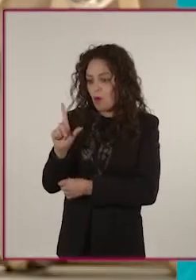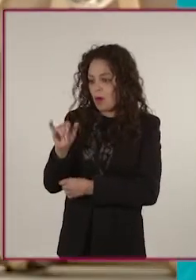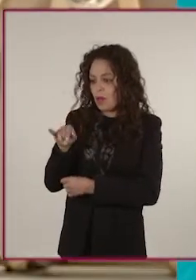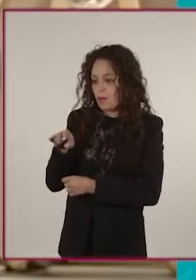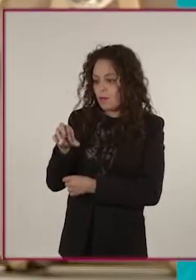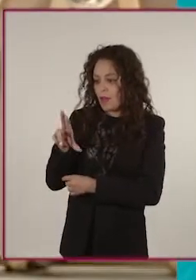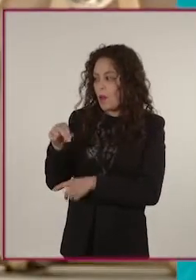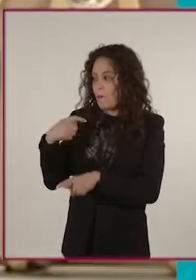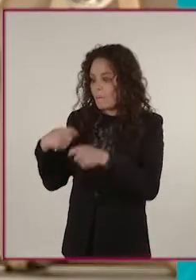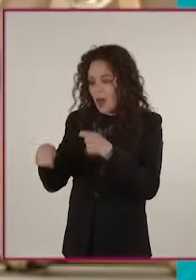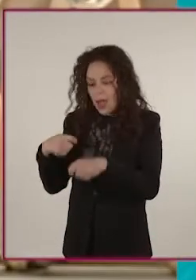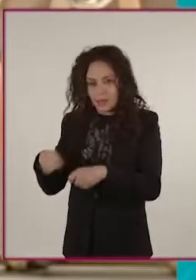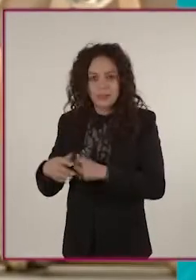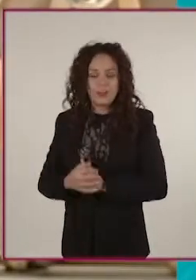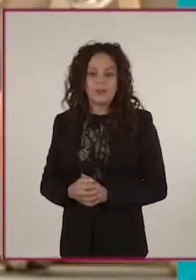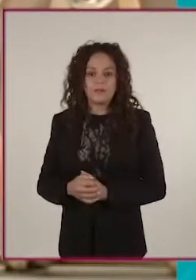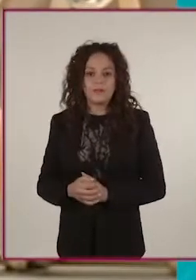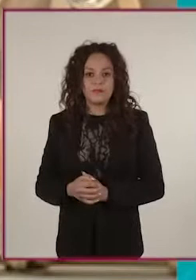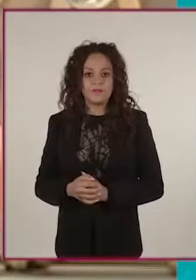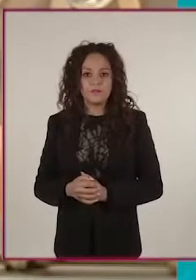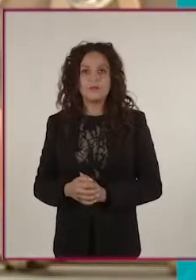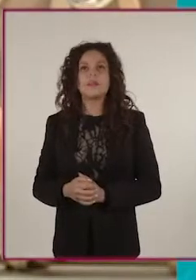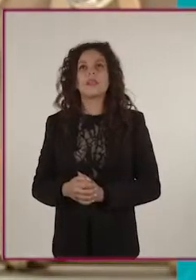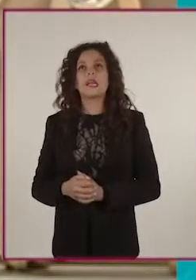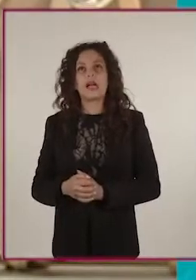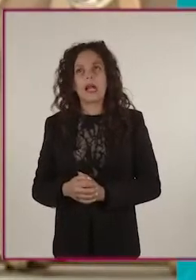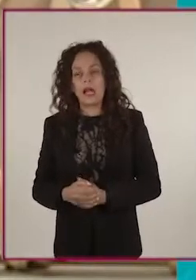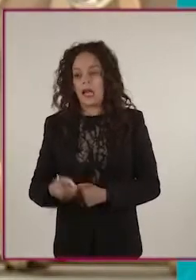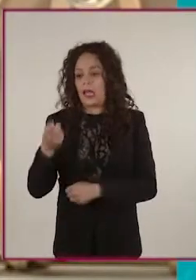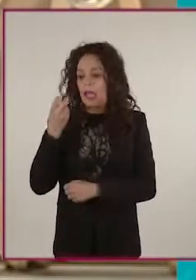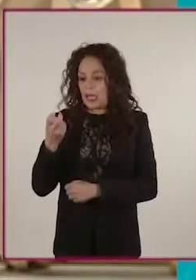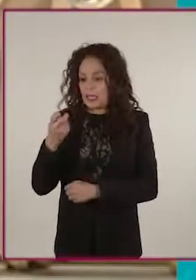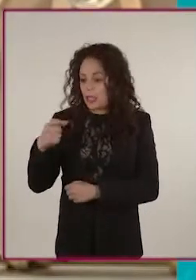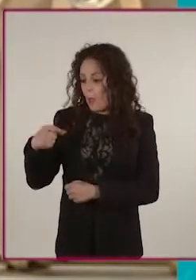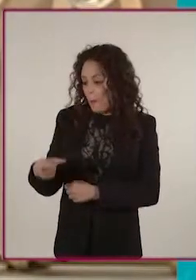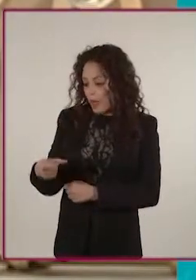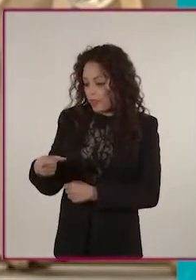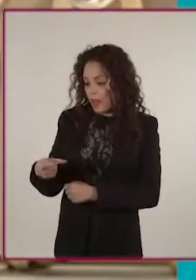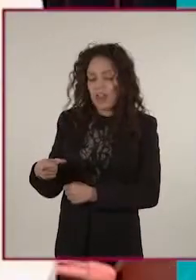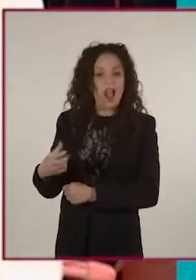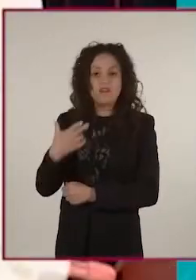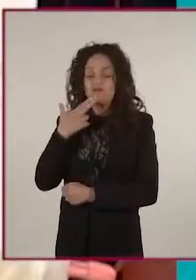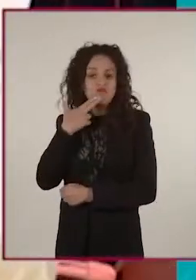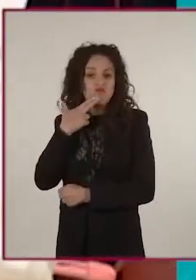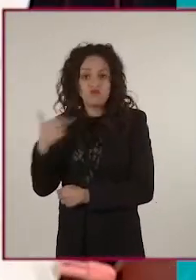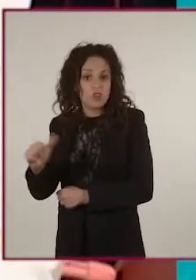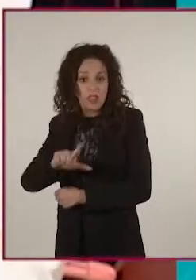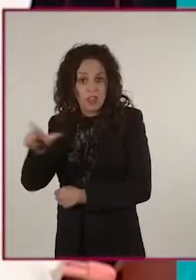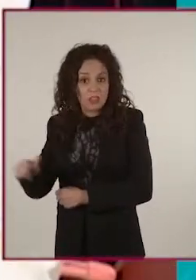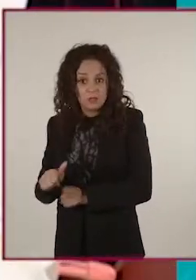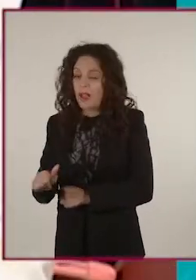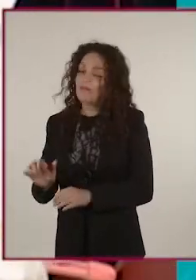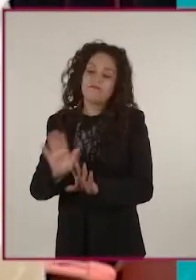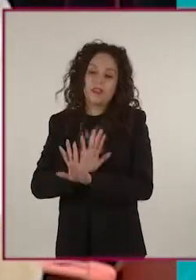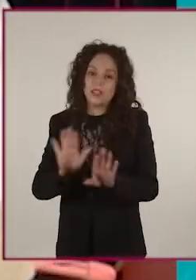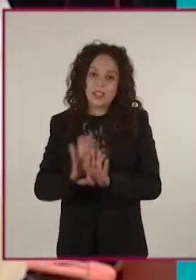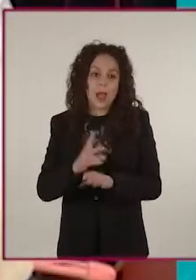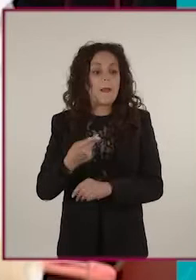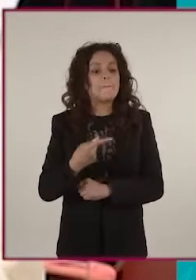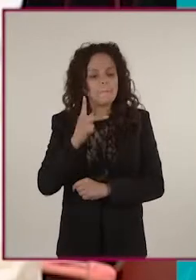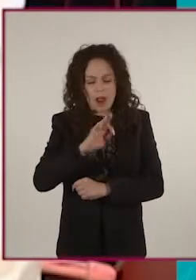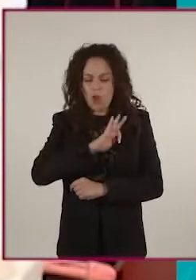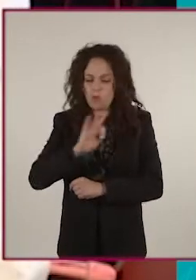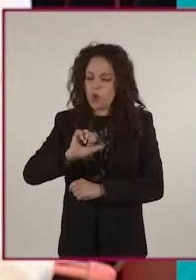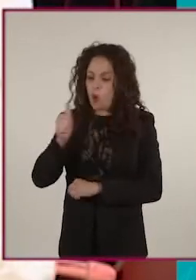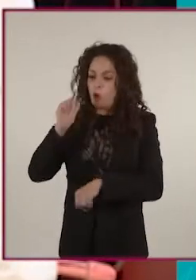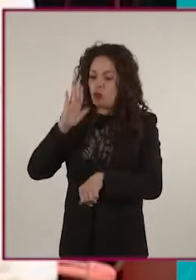el plástico. Entonces, esa bacteria que produjo el poliéster ya no va murió, a servir. ¿no? Pero tenemos más a partir de las cuales se pueden volver a